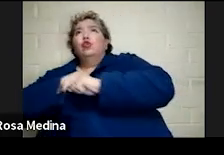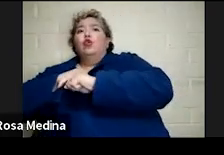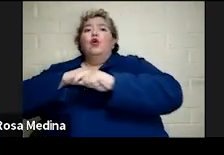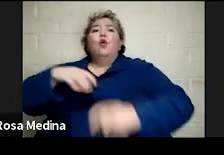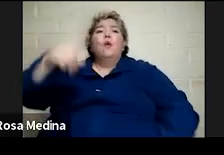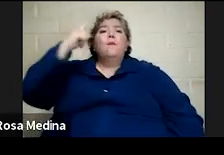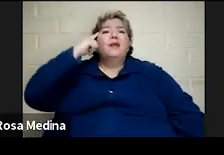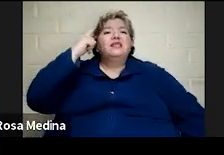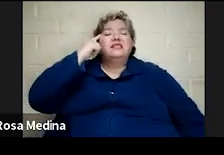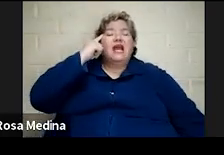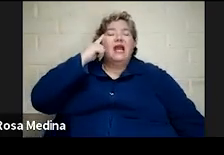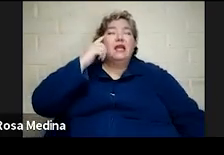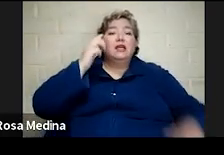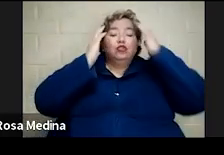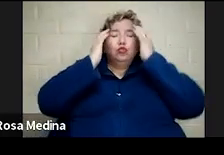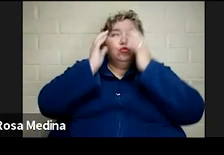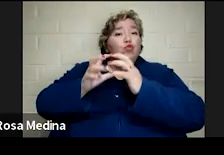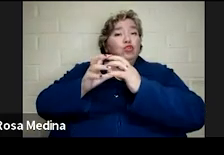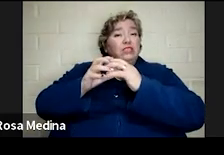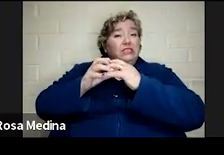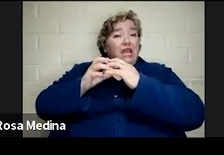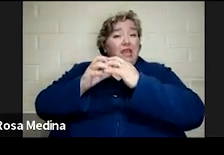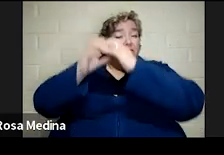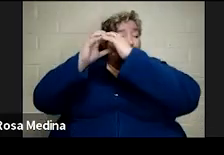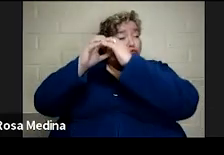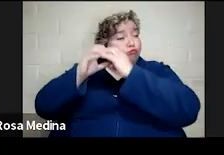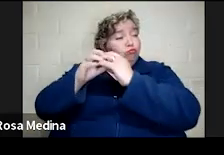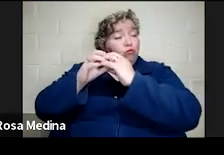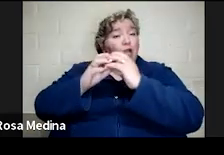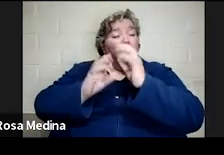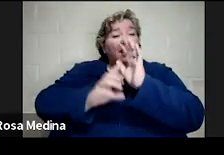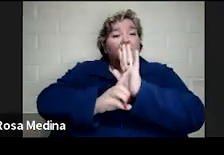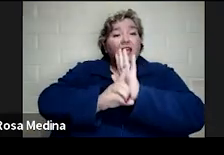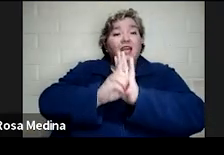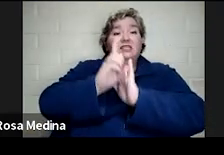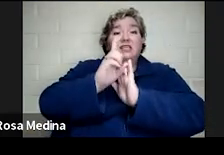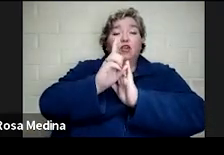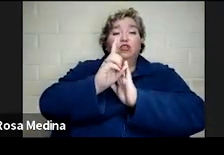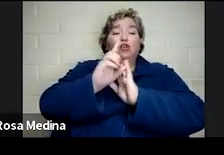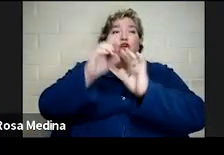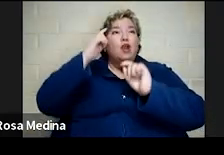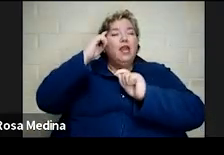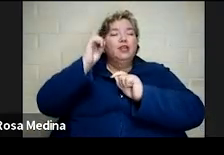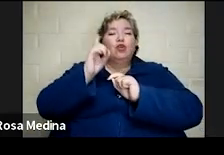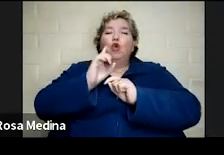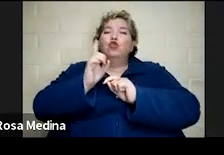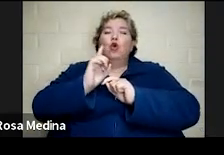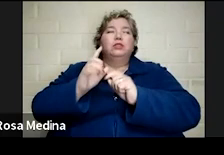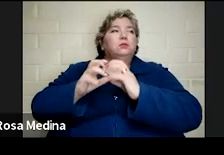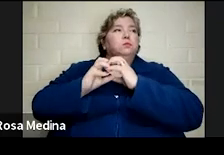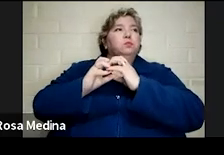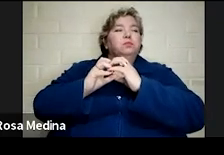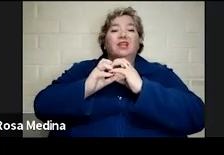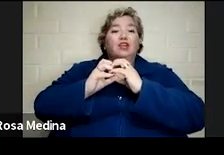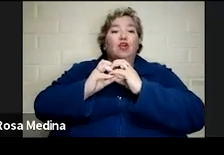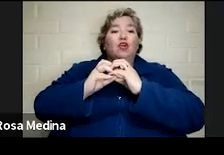está desarrollando, y es un desarrollo que es dinámico, ¿ya? No es estático, no es estable, sino que va cambiando, y va a ser